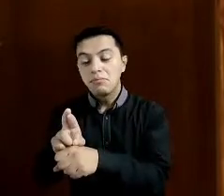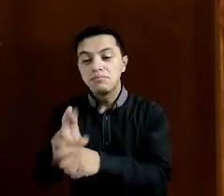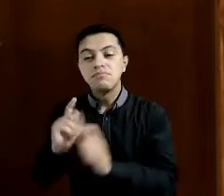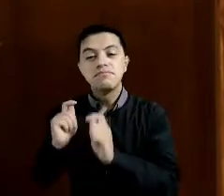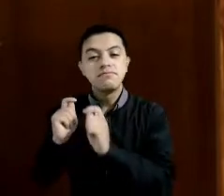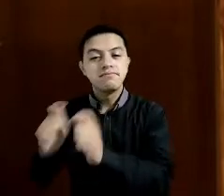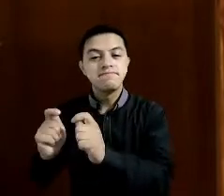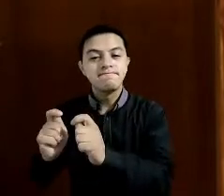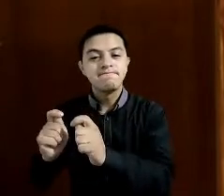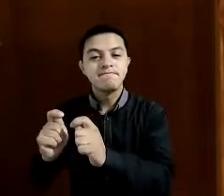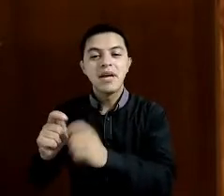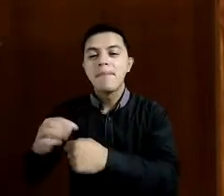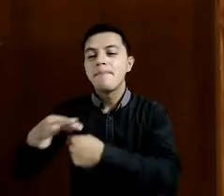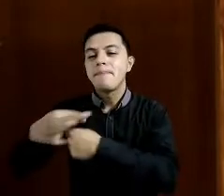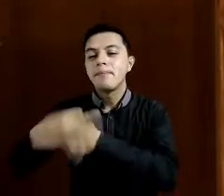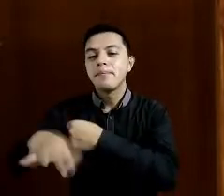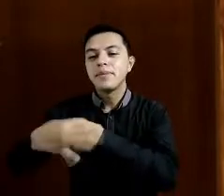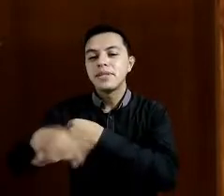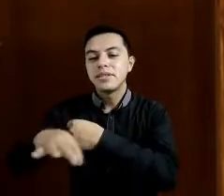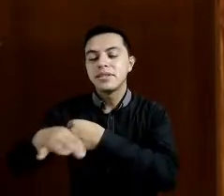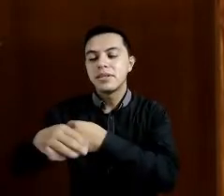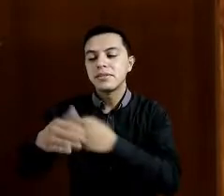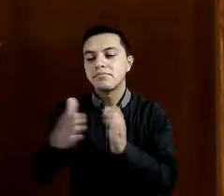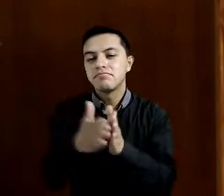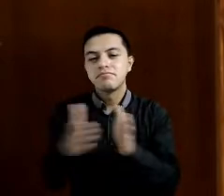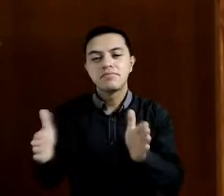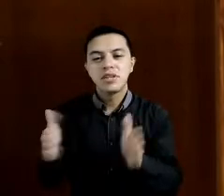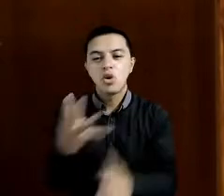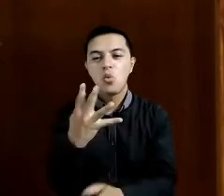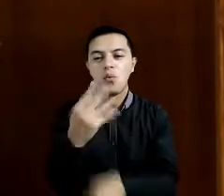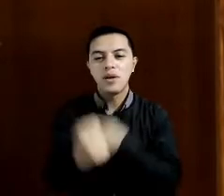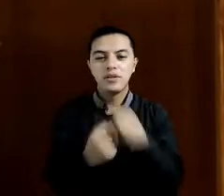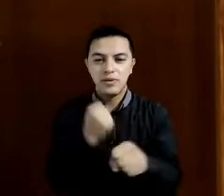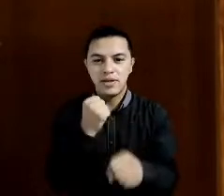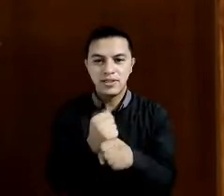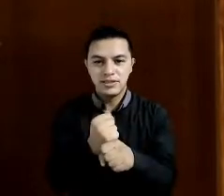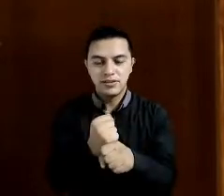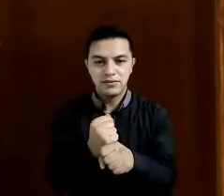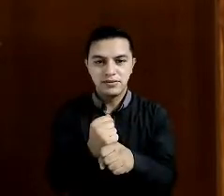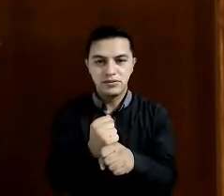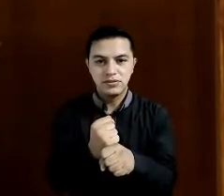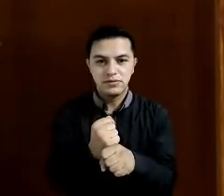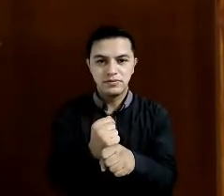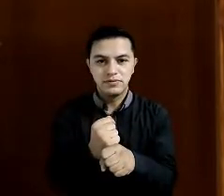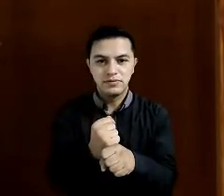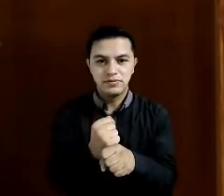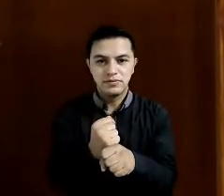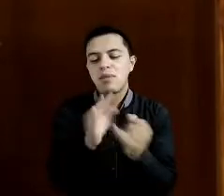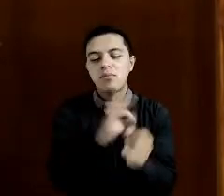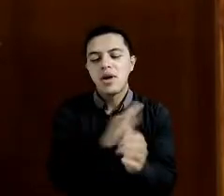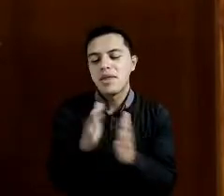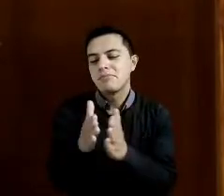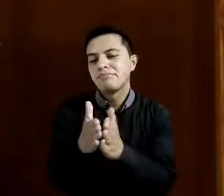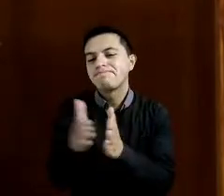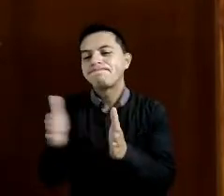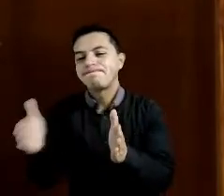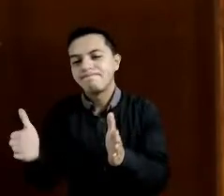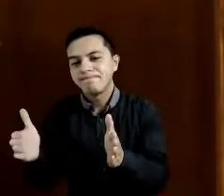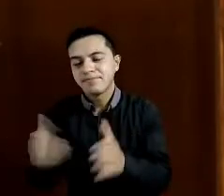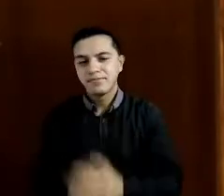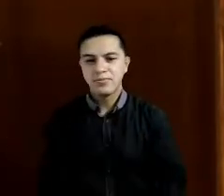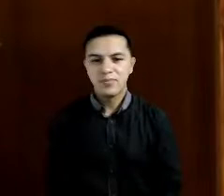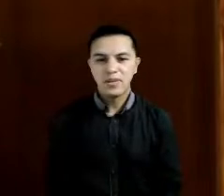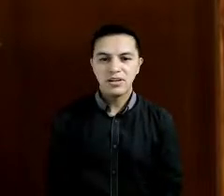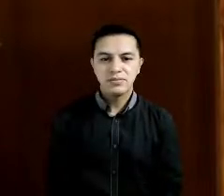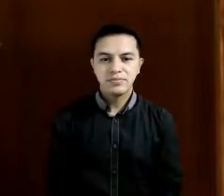nombramiento por tiempo fijo por un periodo de 4 años y una prórroga. La segunda sala de la Suprema